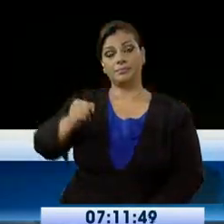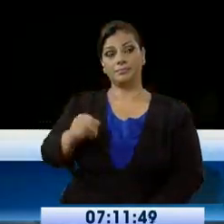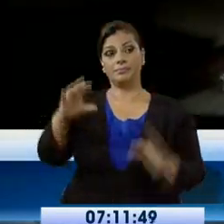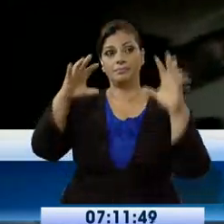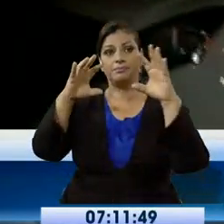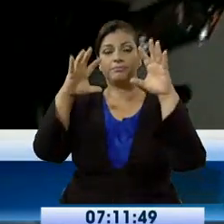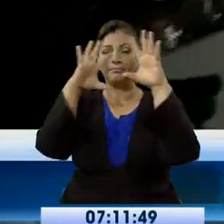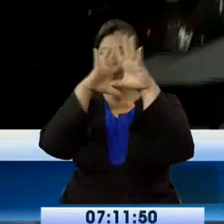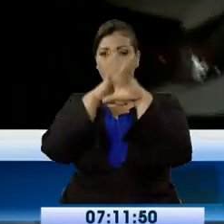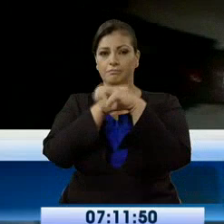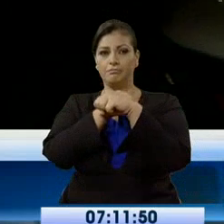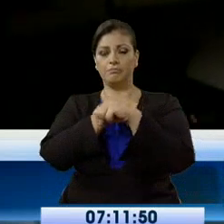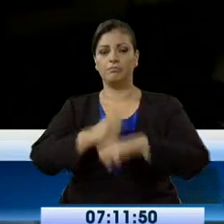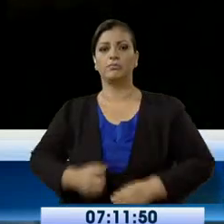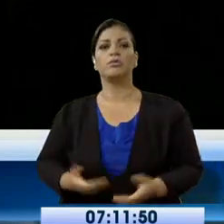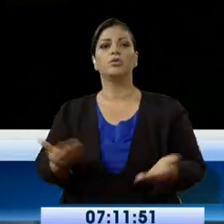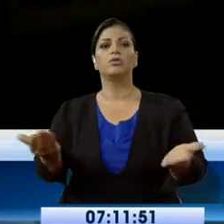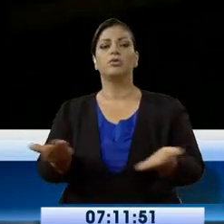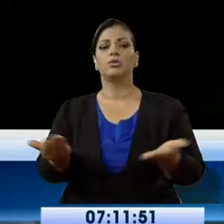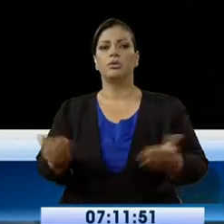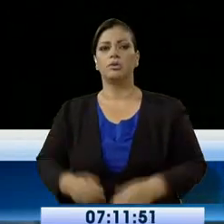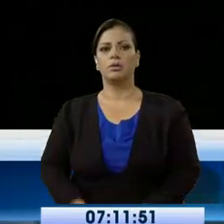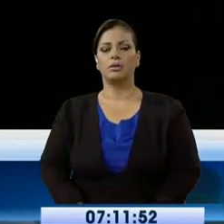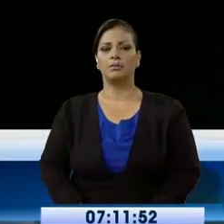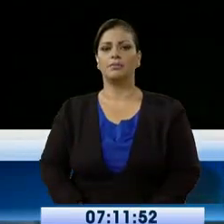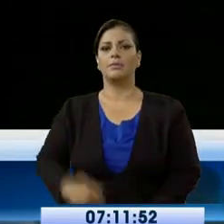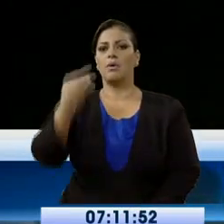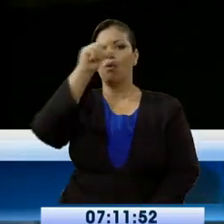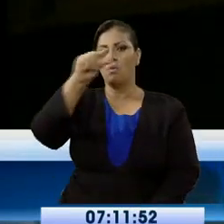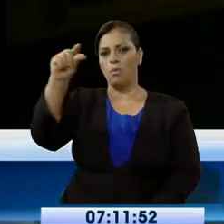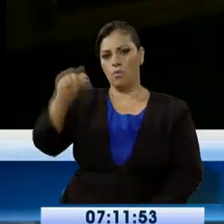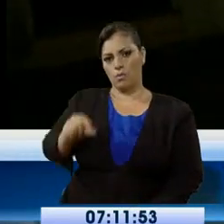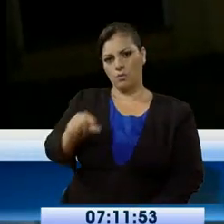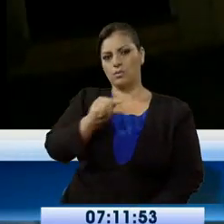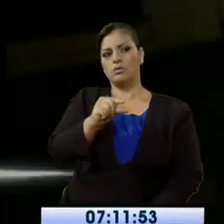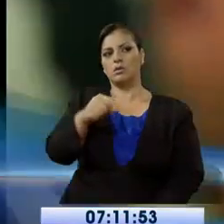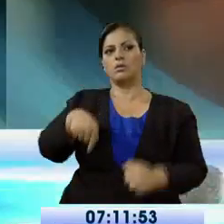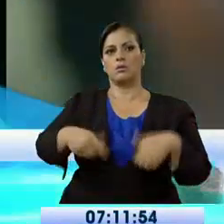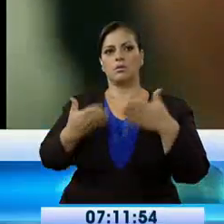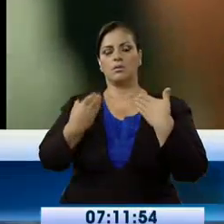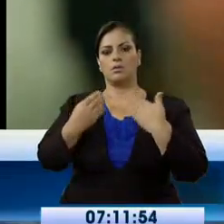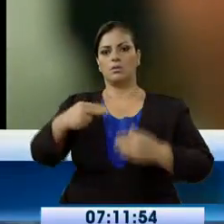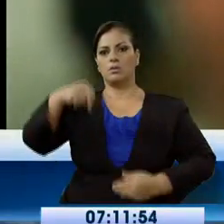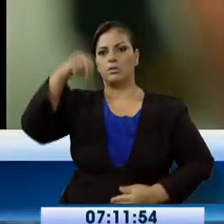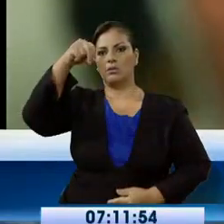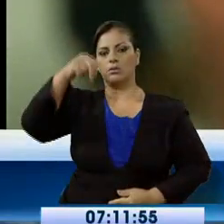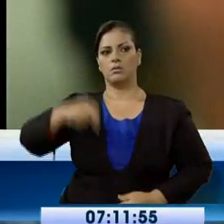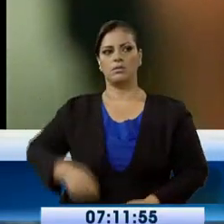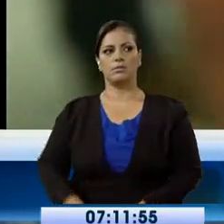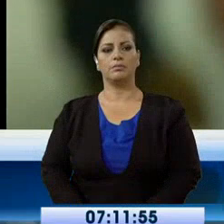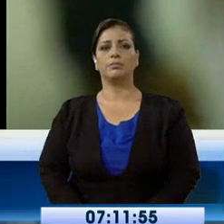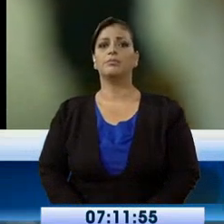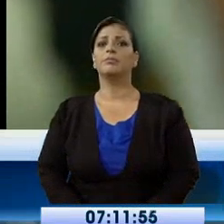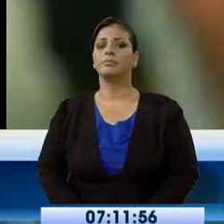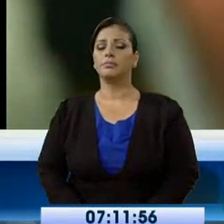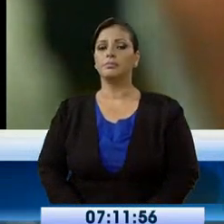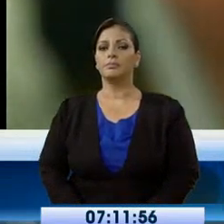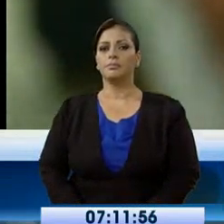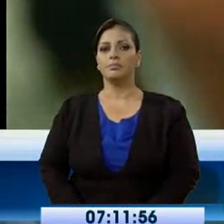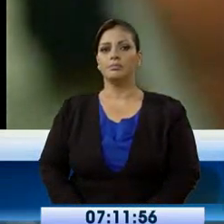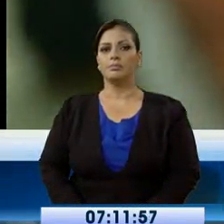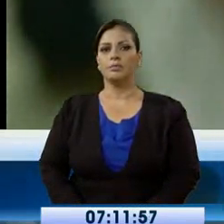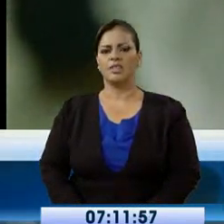manzana 141 de la Ciudadela Guayacanes, en el norte de Guayaquil. Ahí entró con el perro. Luego de la